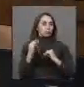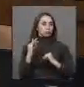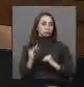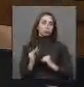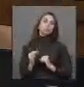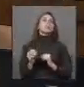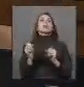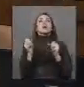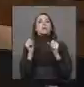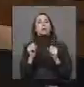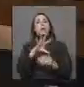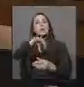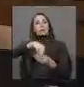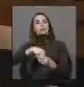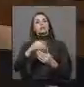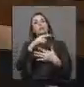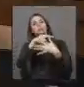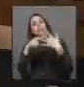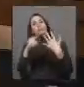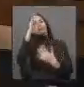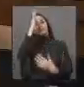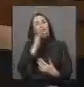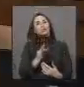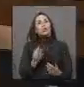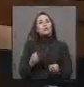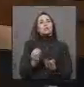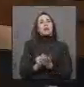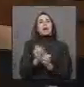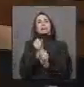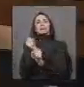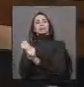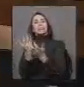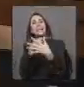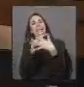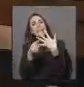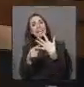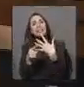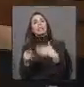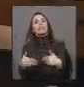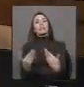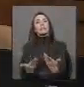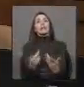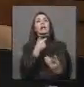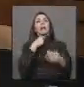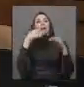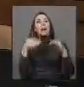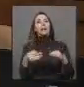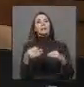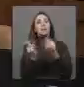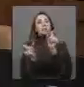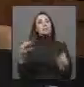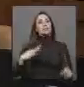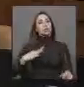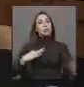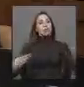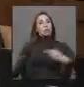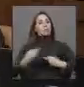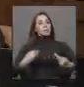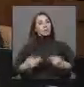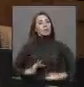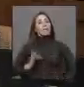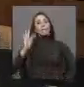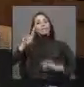capacidades institucionales que se entregarán, constituyen una efectiva garantía a la demanda ciudadana de que las